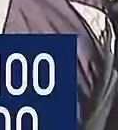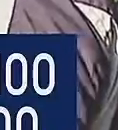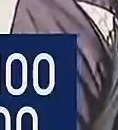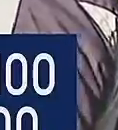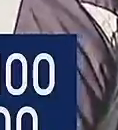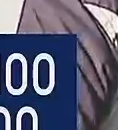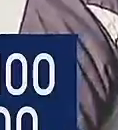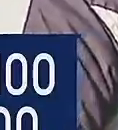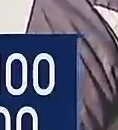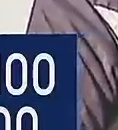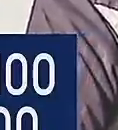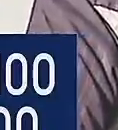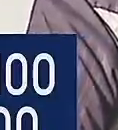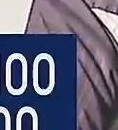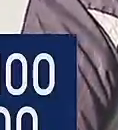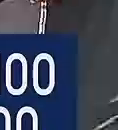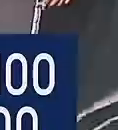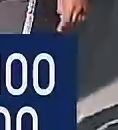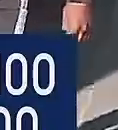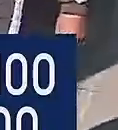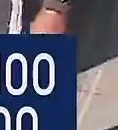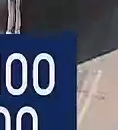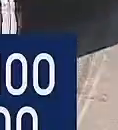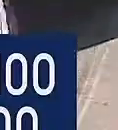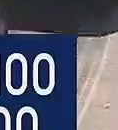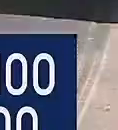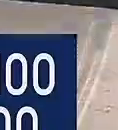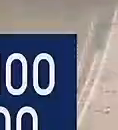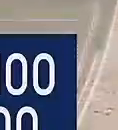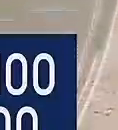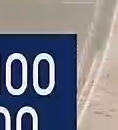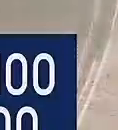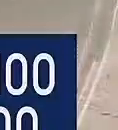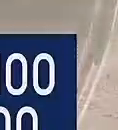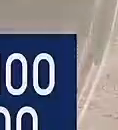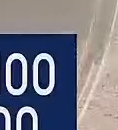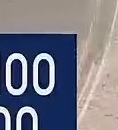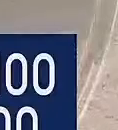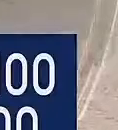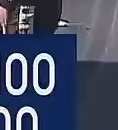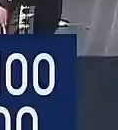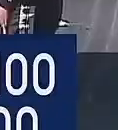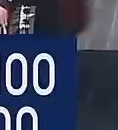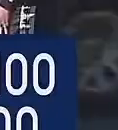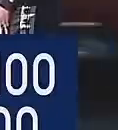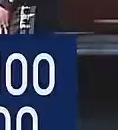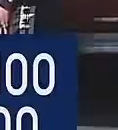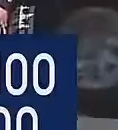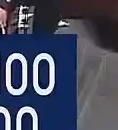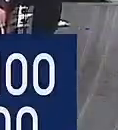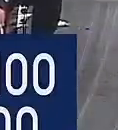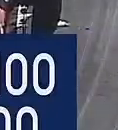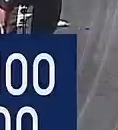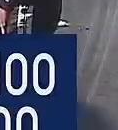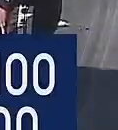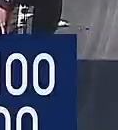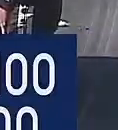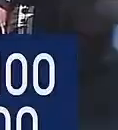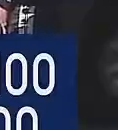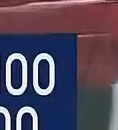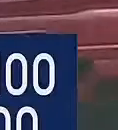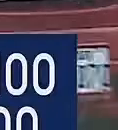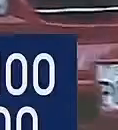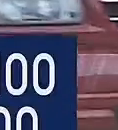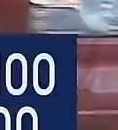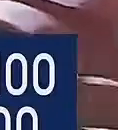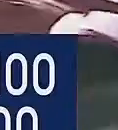4. No lo saque, vecino, porque ya comenzó la restricción vehicular. Reitero, a las 6 de la mañana